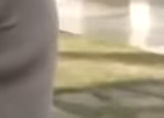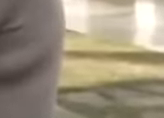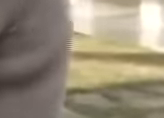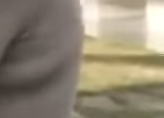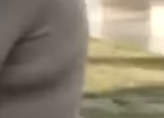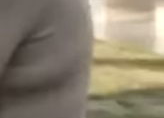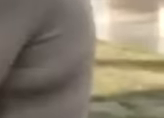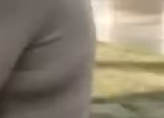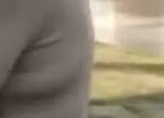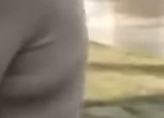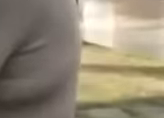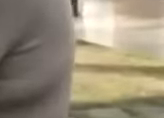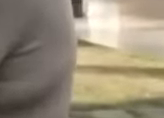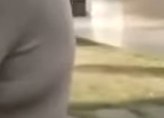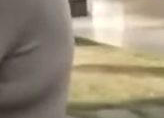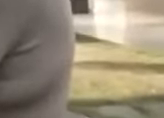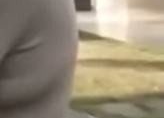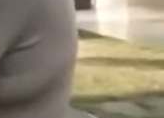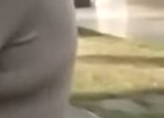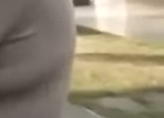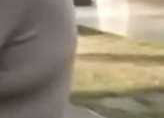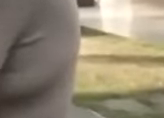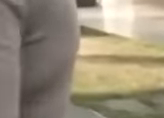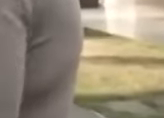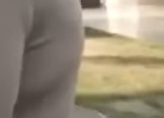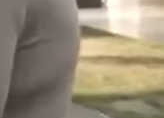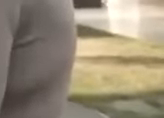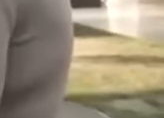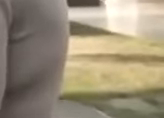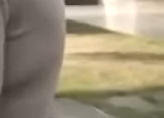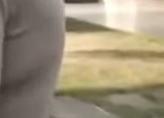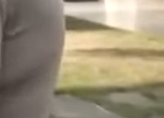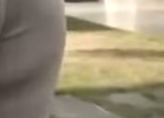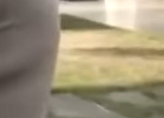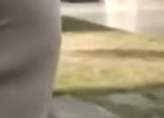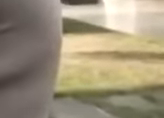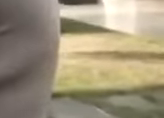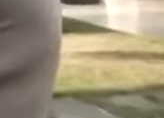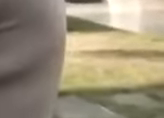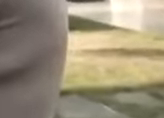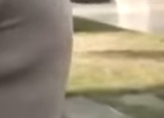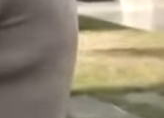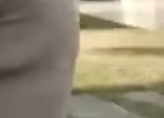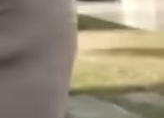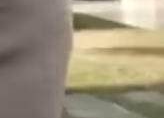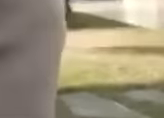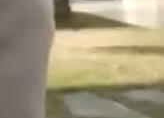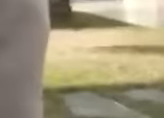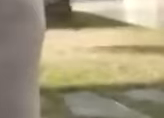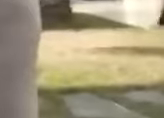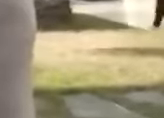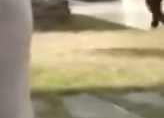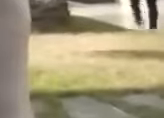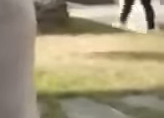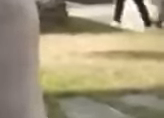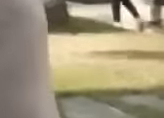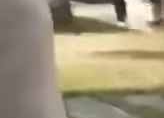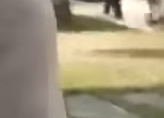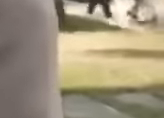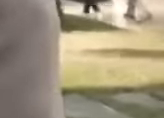estas medidas pues, que pretenden nuevamente, después de 6 meses de una